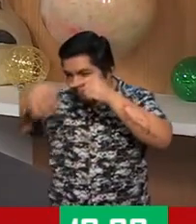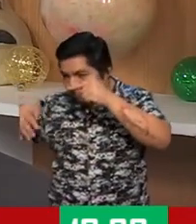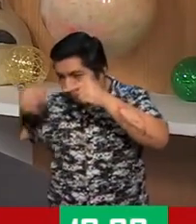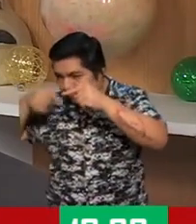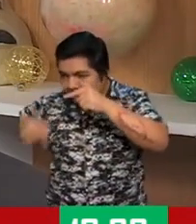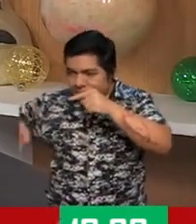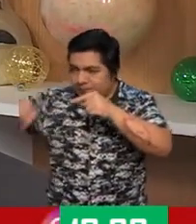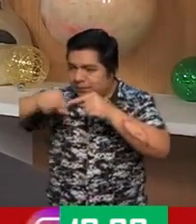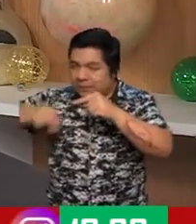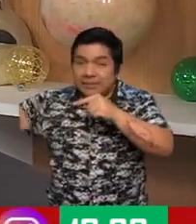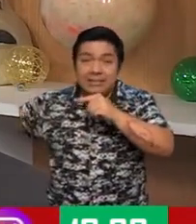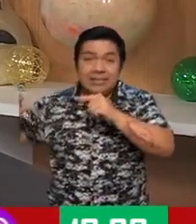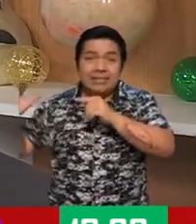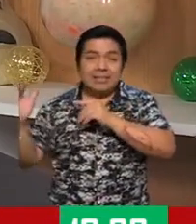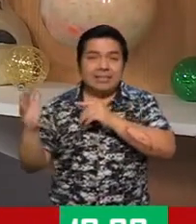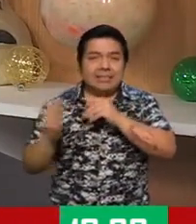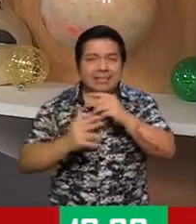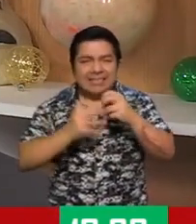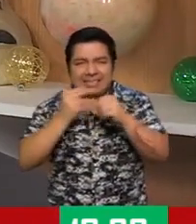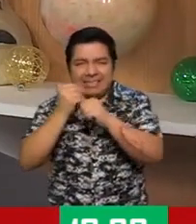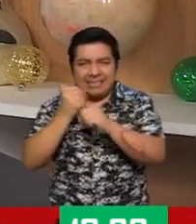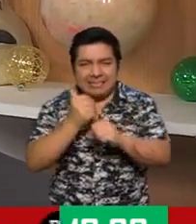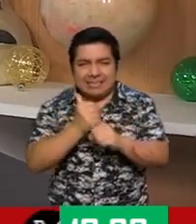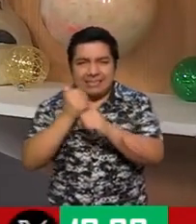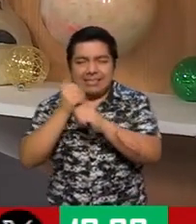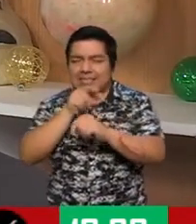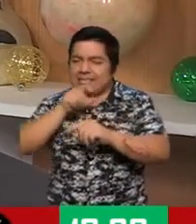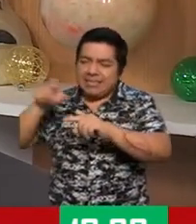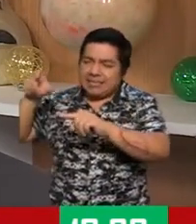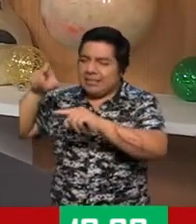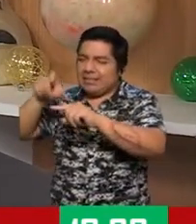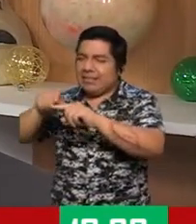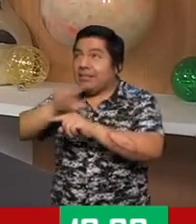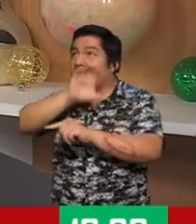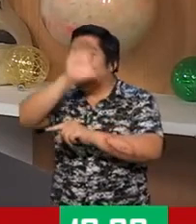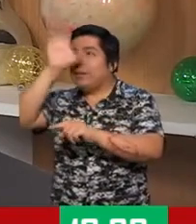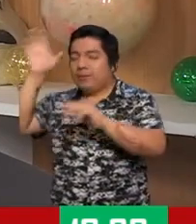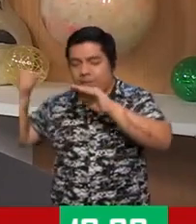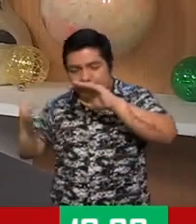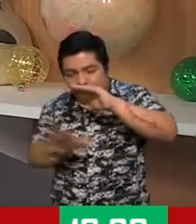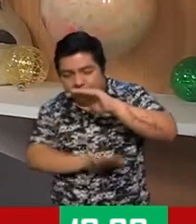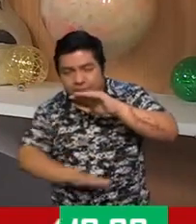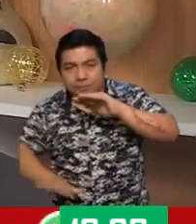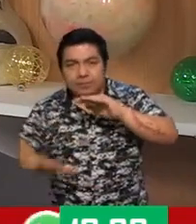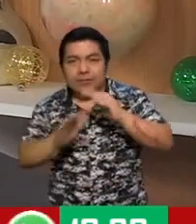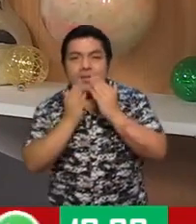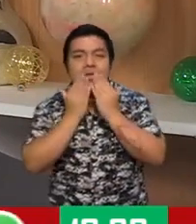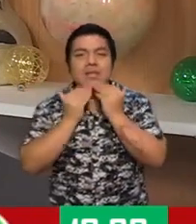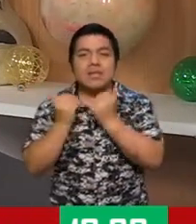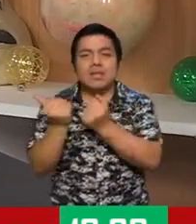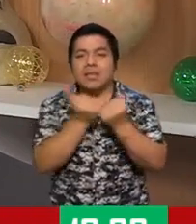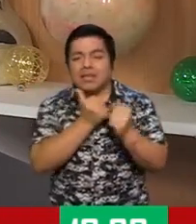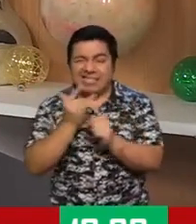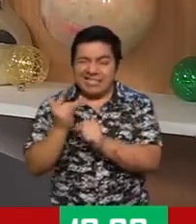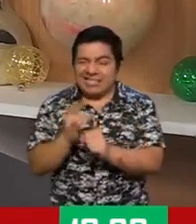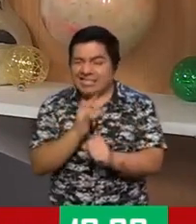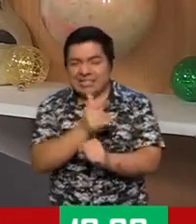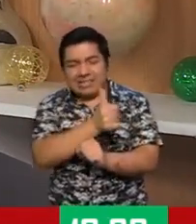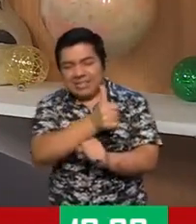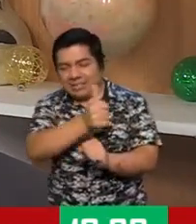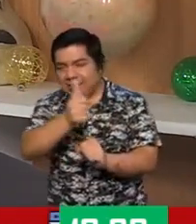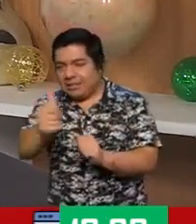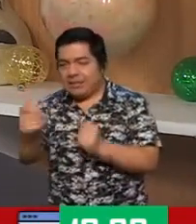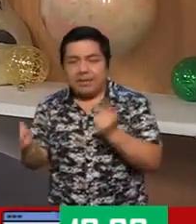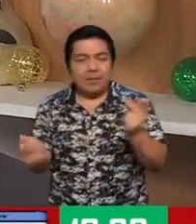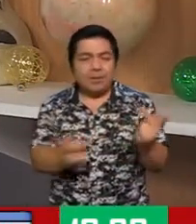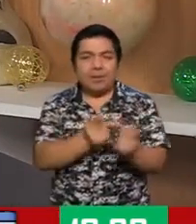mustia y en la arboleda la angustia de un pájaro fiel que llama cielo arriba y senda abajo. No haya tregua a su dolor y se para en cada gajo